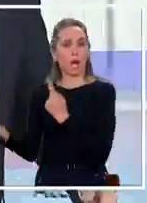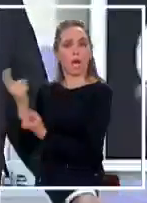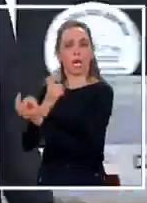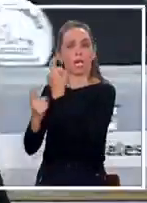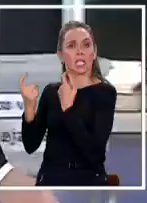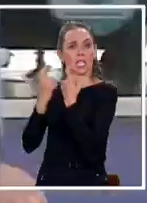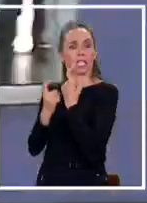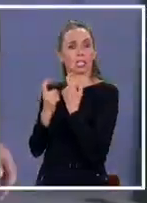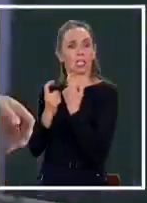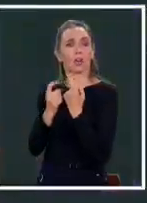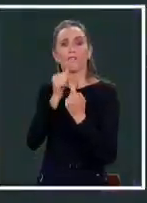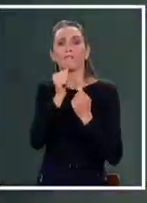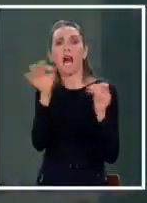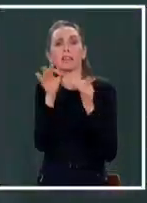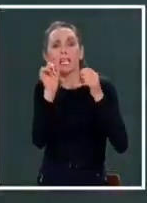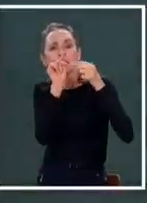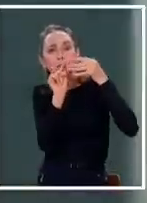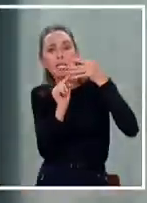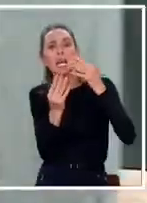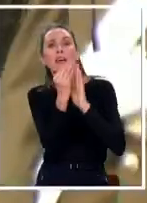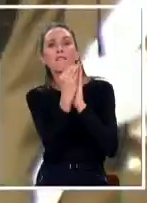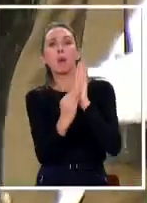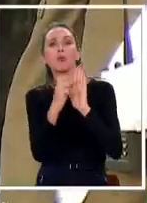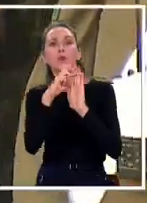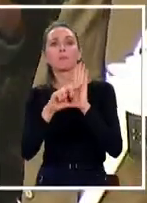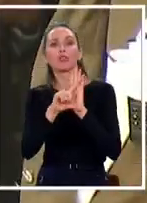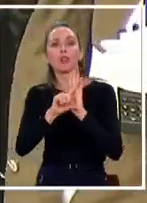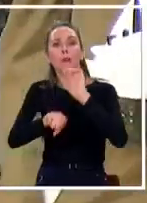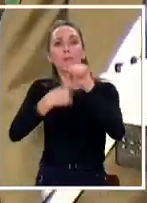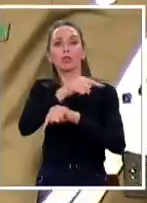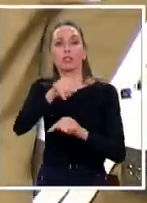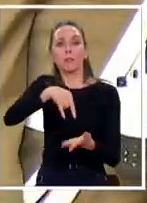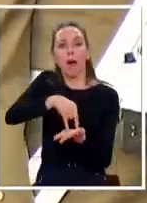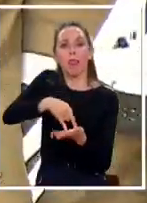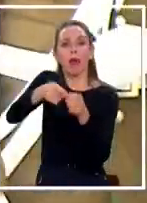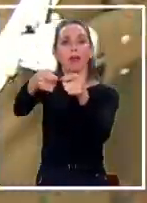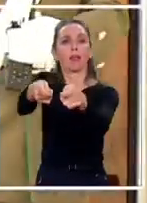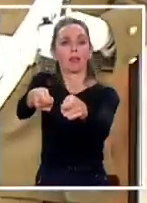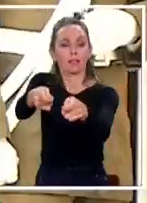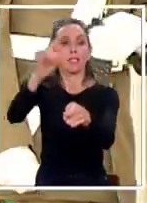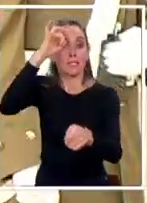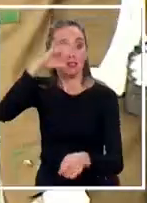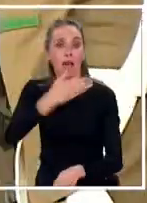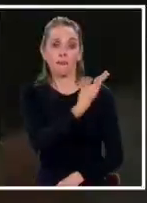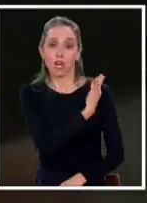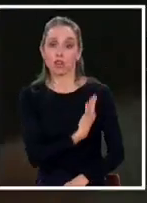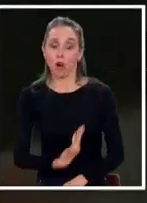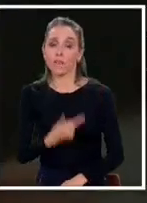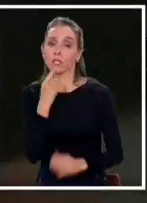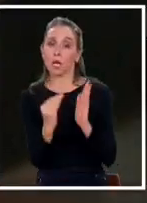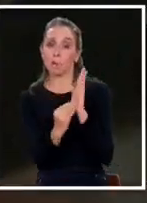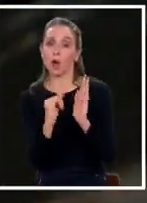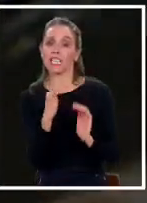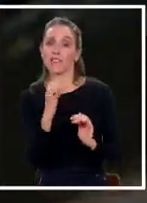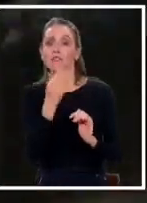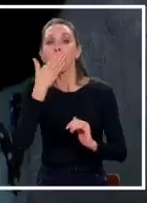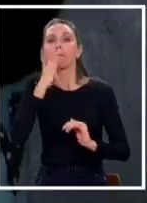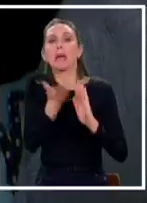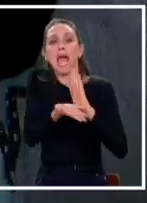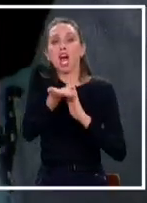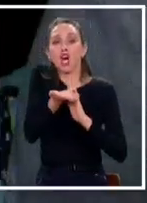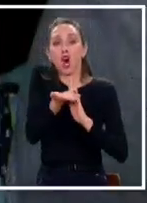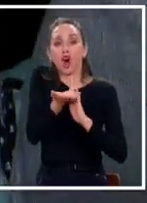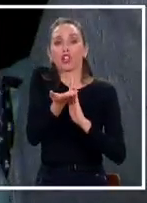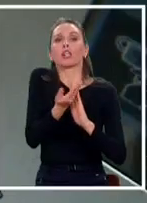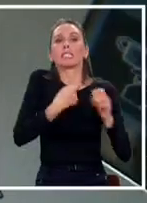críticas por la falta de detalle de los proyectos de ley que enviarán la próxima semana. Por ahora se sabe que el gobierno apostará por un IFE mejorado que